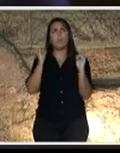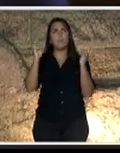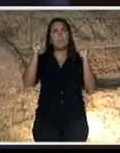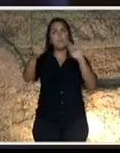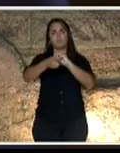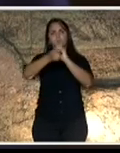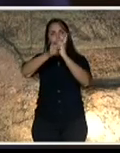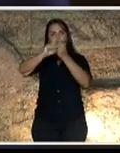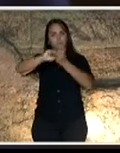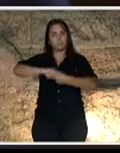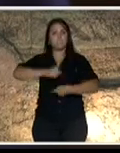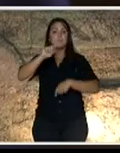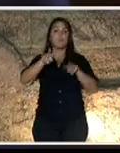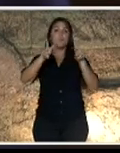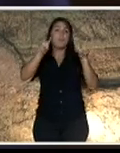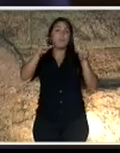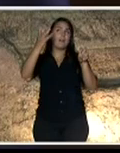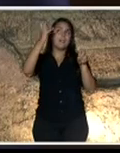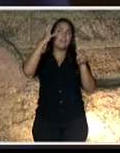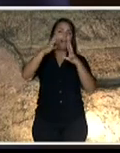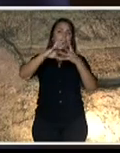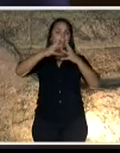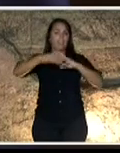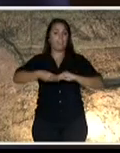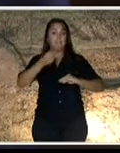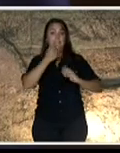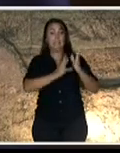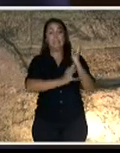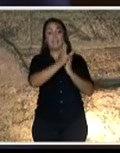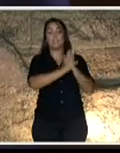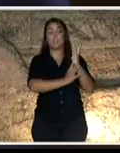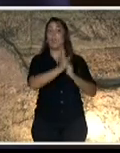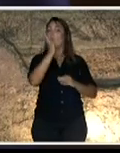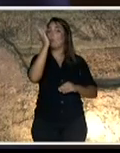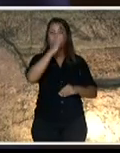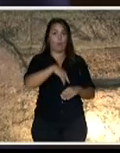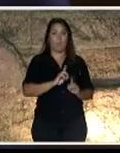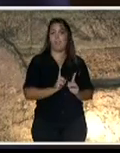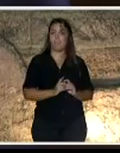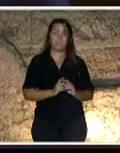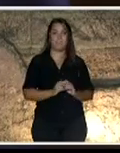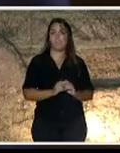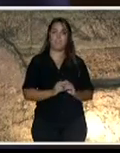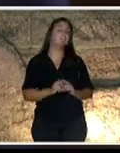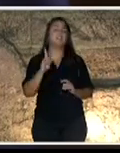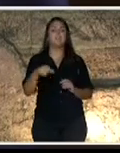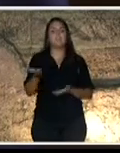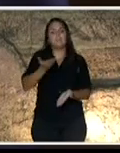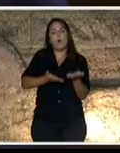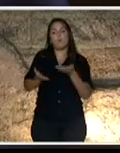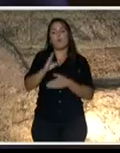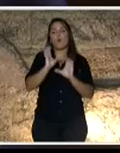su nuevo microclima, una tierra donde no hay incendios forestales, donde se coopera con